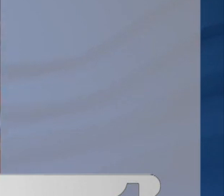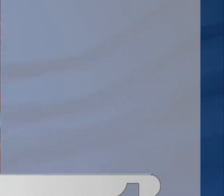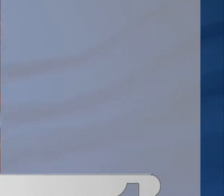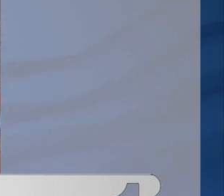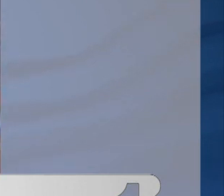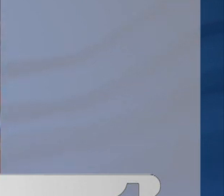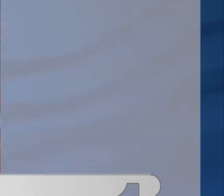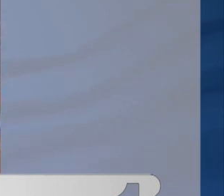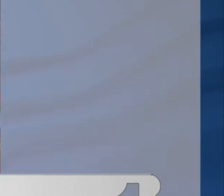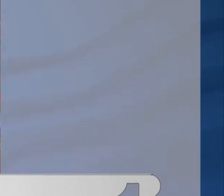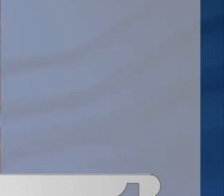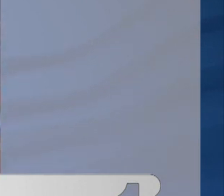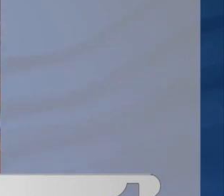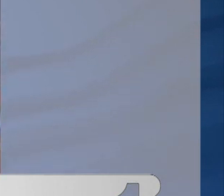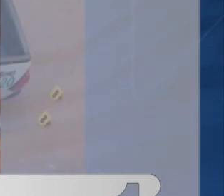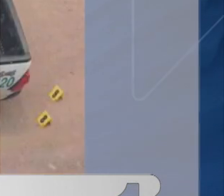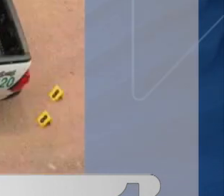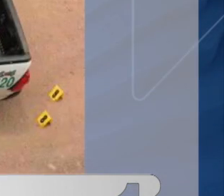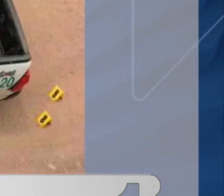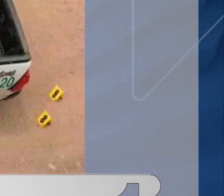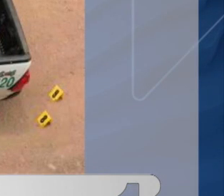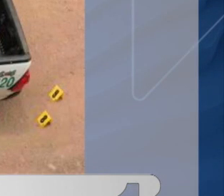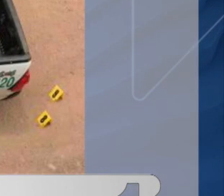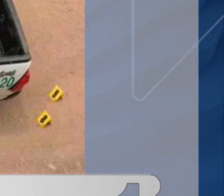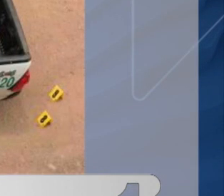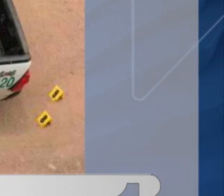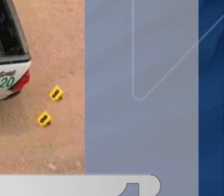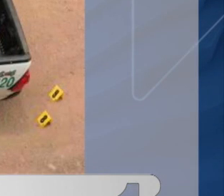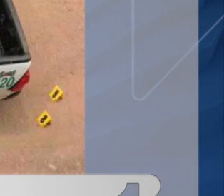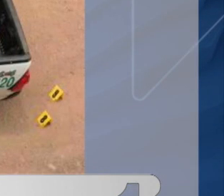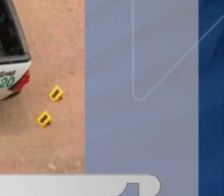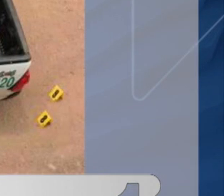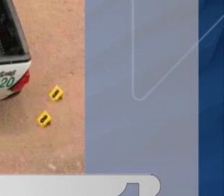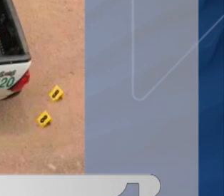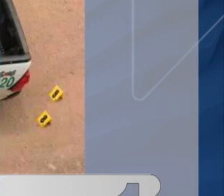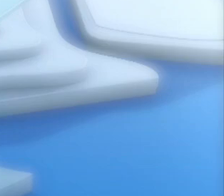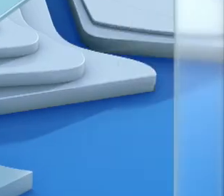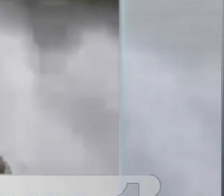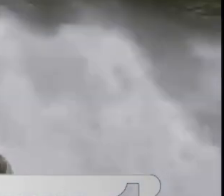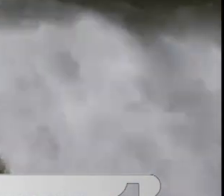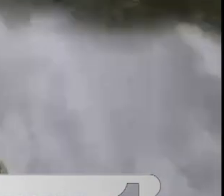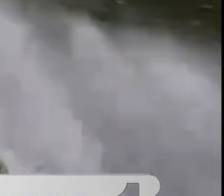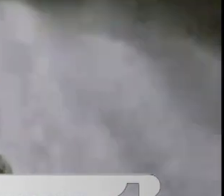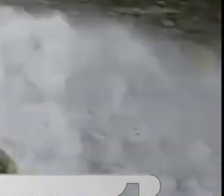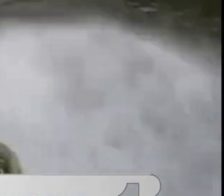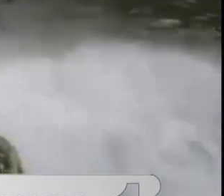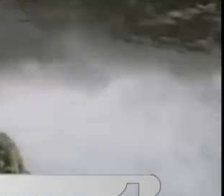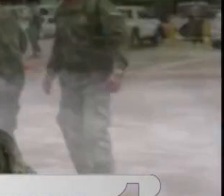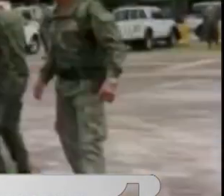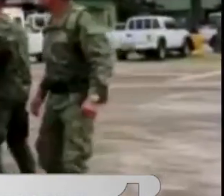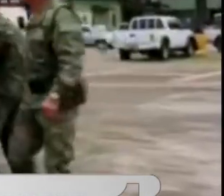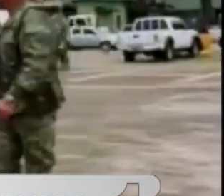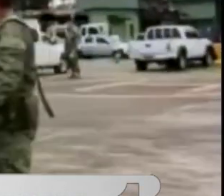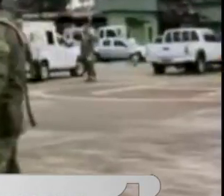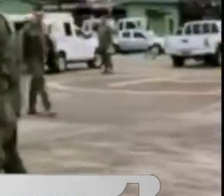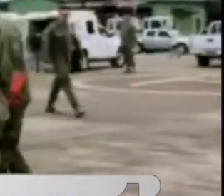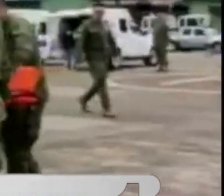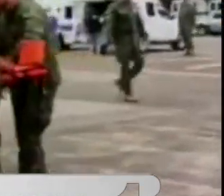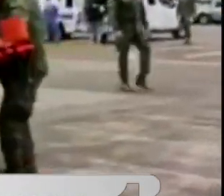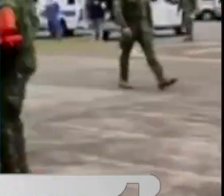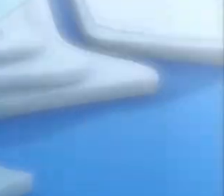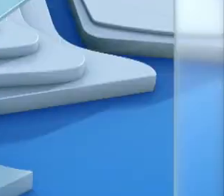policía en Santa Fe de Antioquia. Una patrullera muerta y otro uniformado herido. 4 infantes de Marina heridos